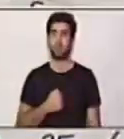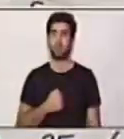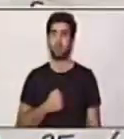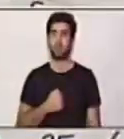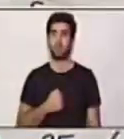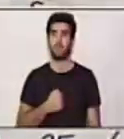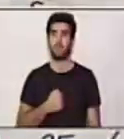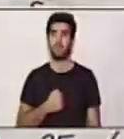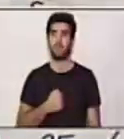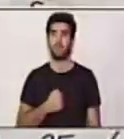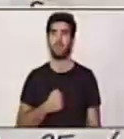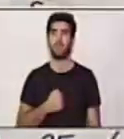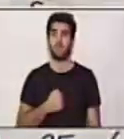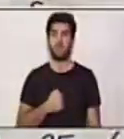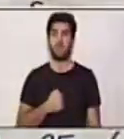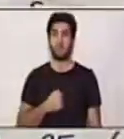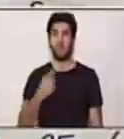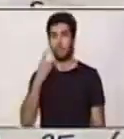3